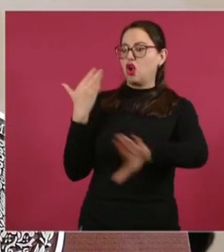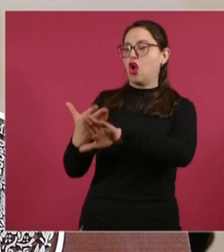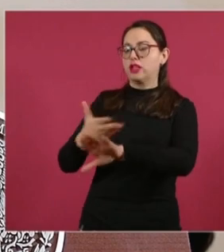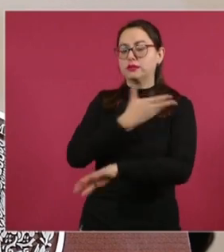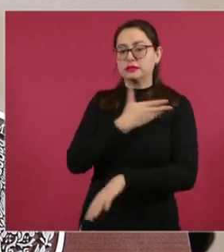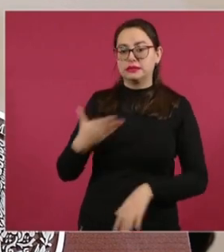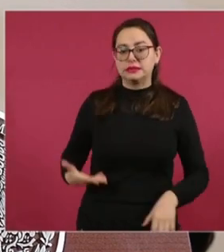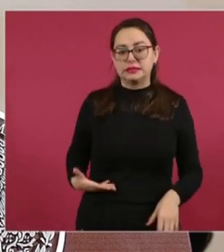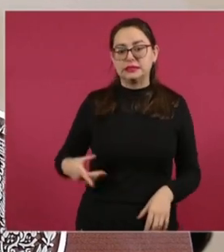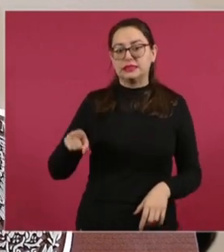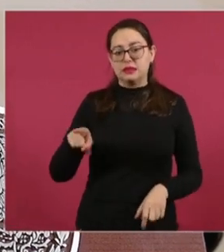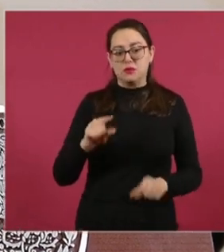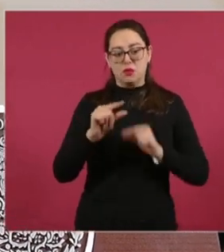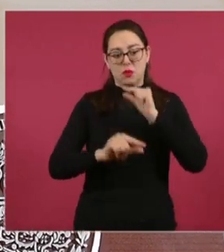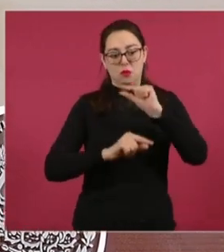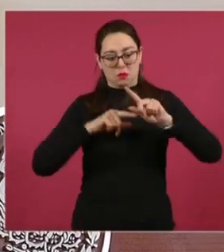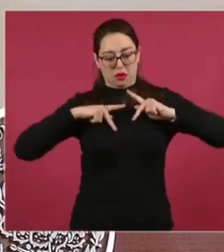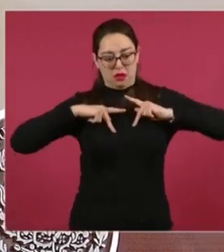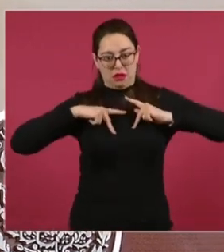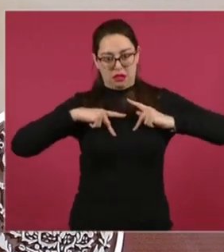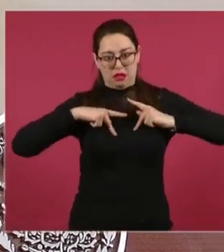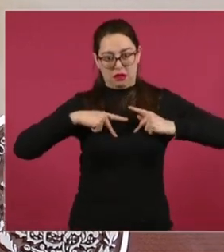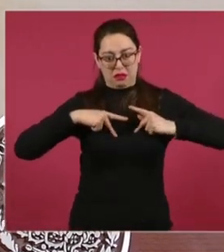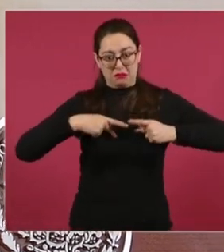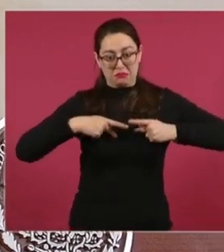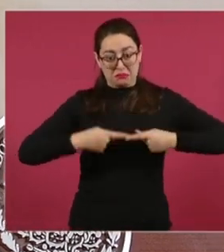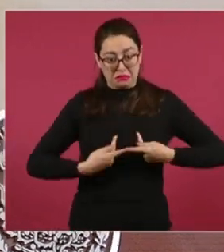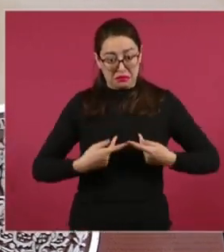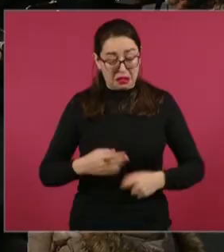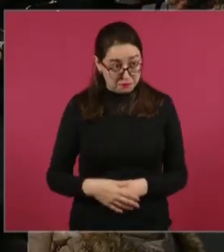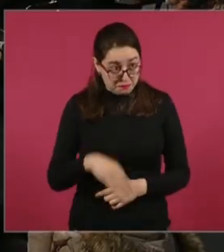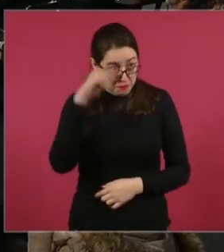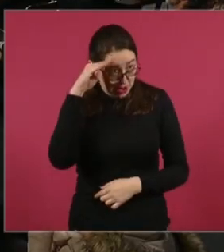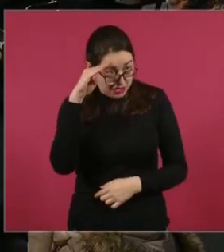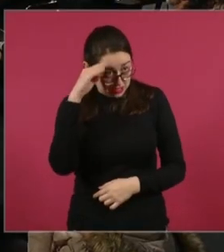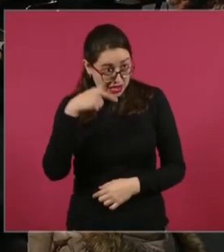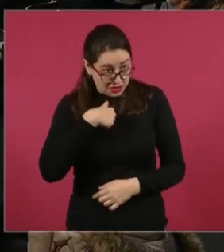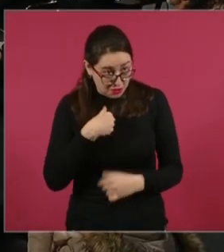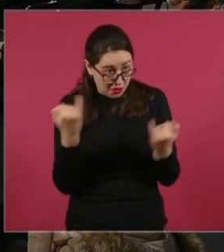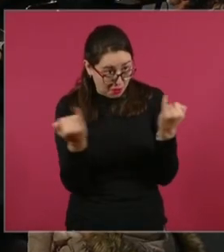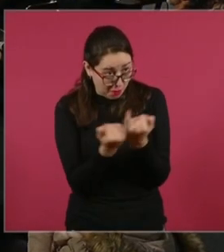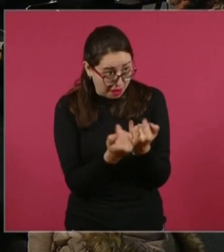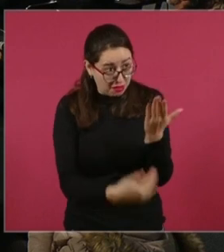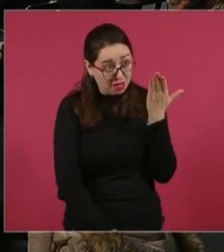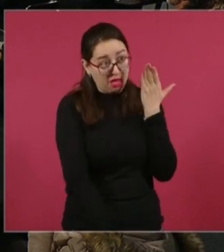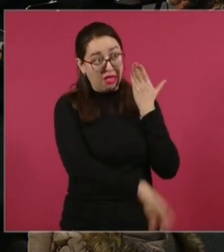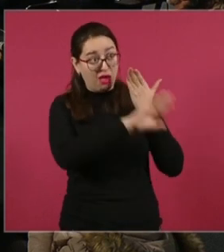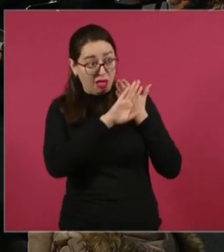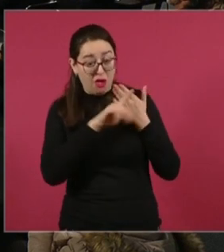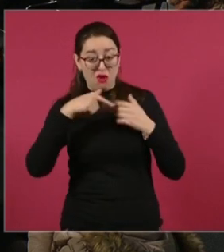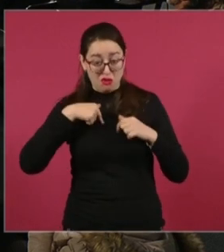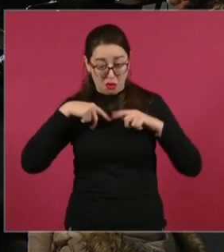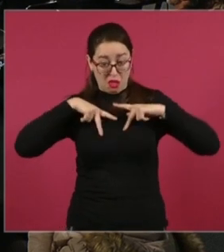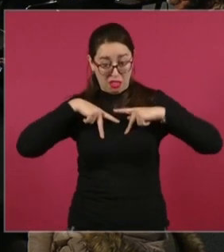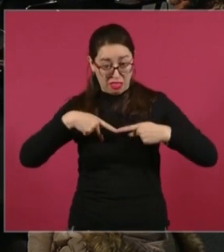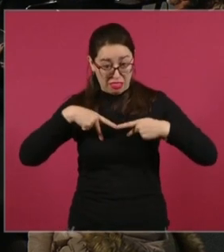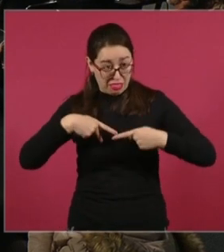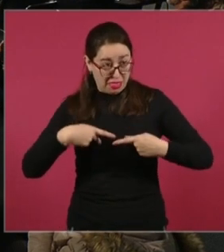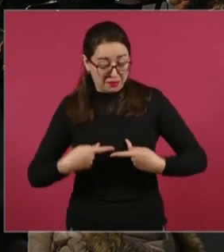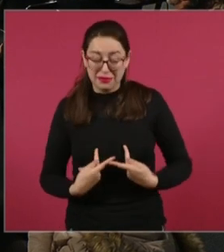Entonces, con nosotros no, no van a poder,